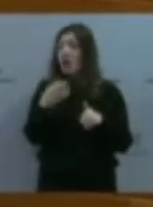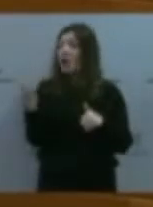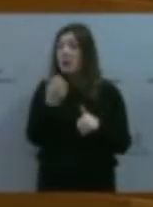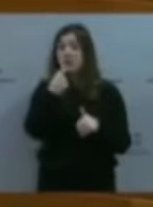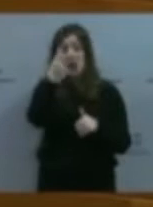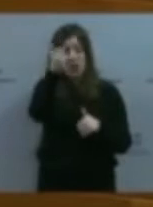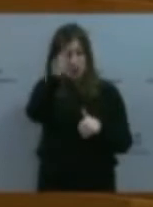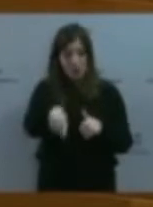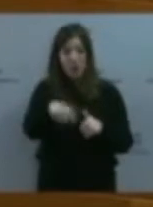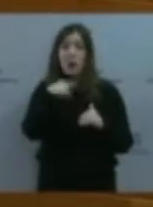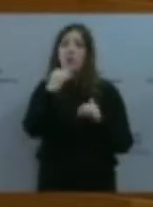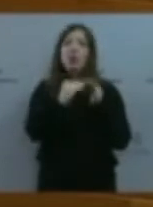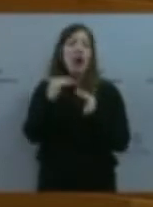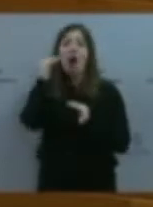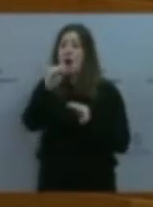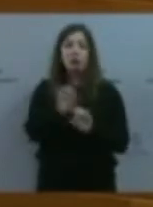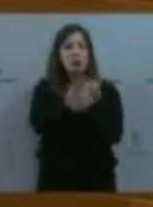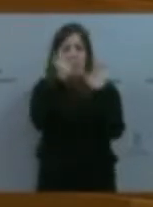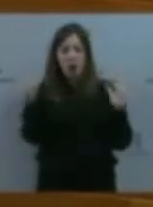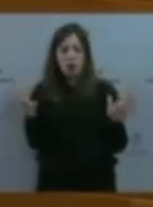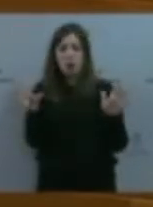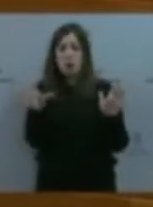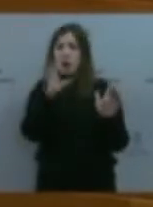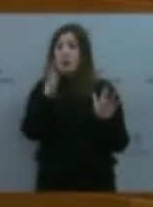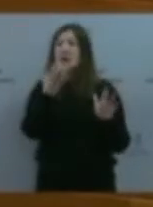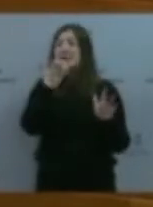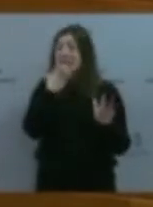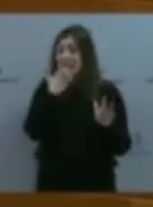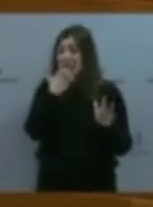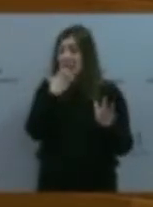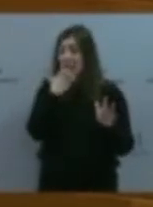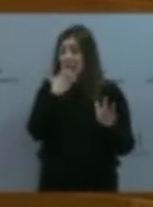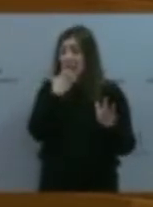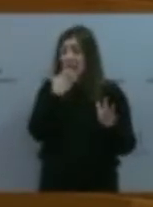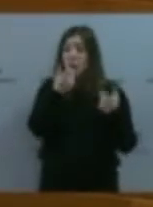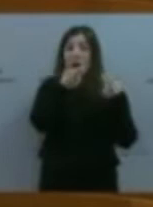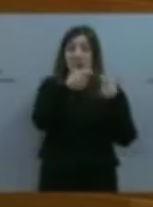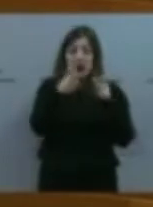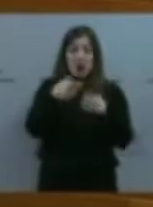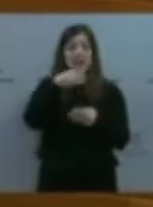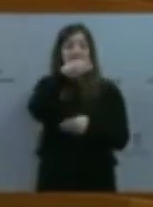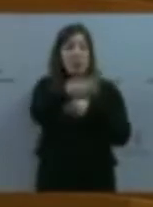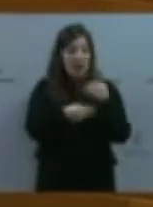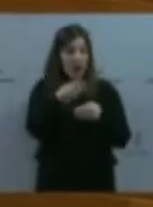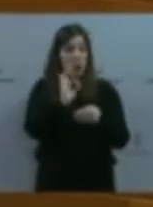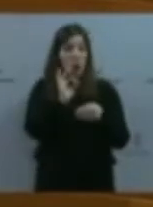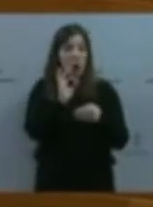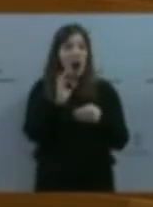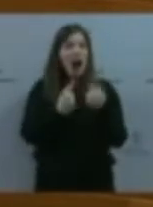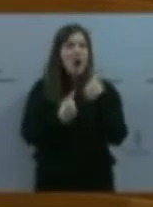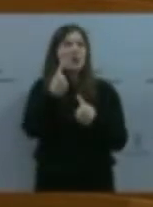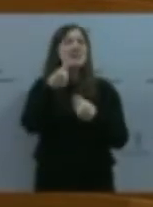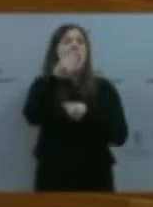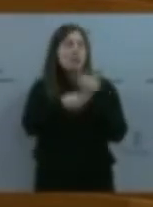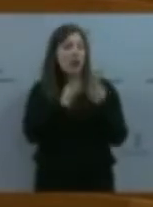haya habido mala praxis por parte de los sectores que aplicaron o determinadas aplicaciones concretas no significa que invaliden a la totalidad de la gestión de